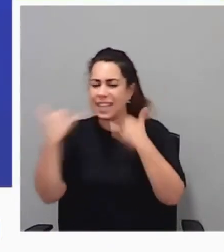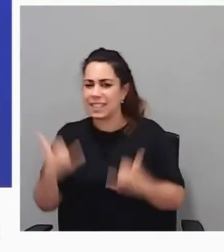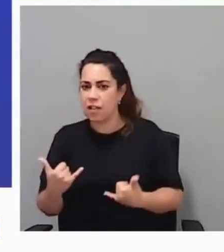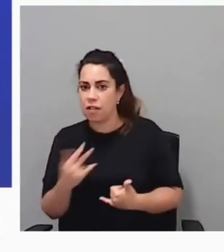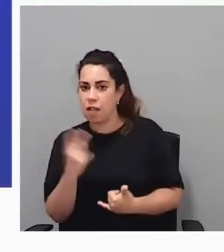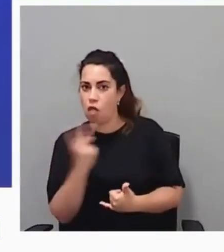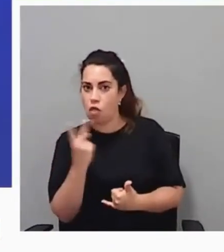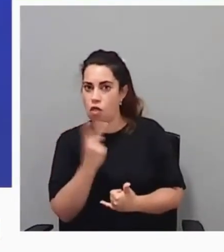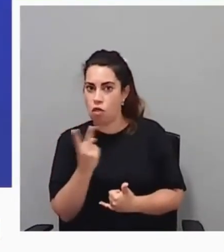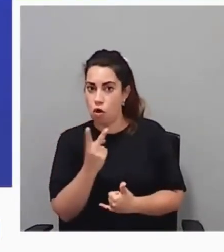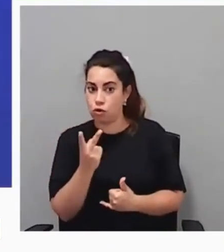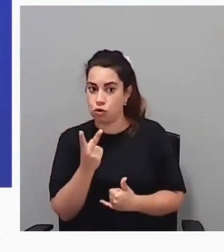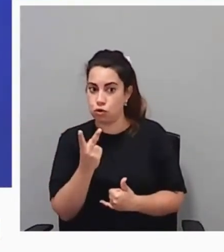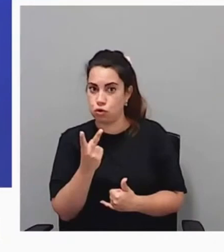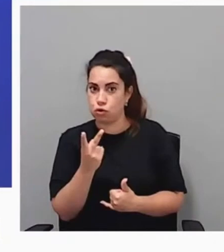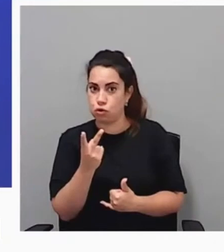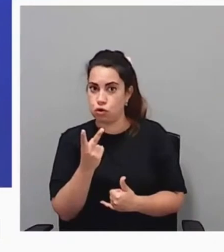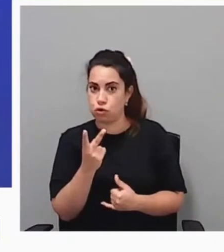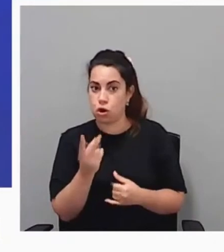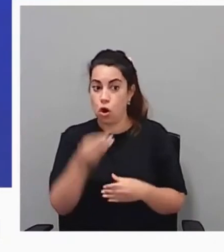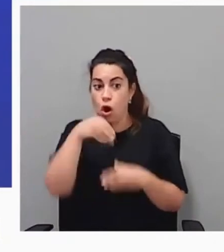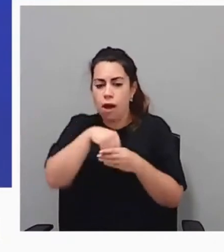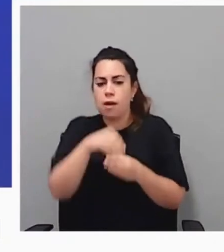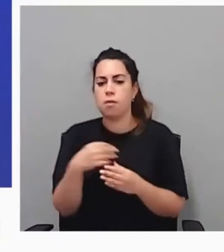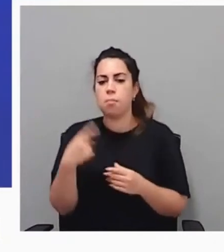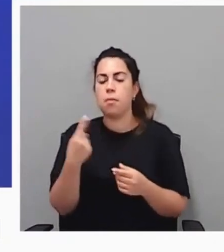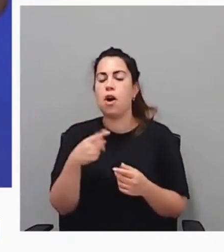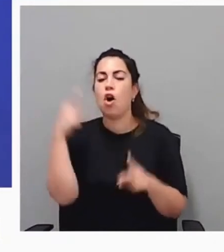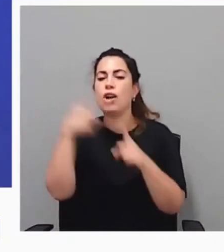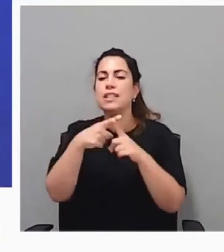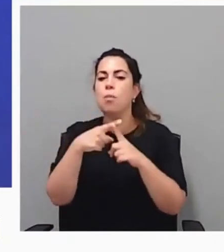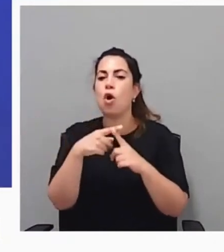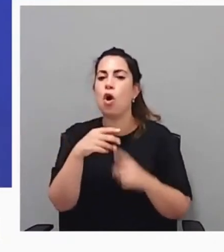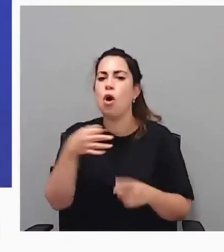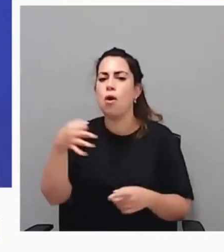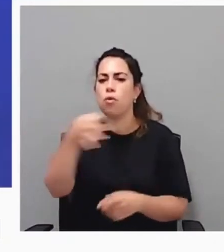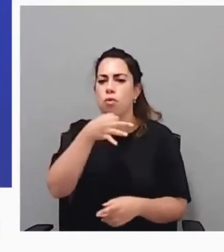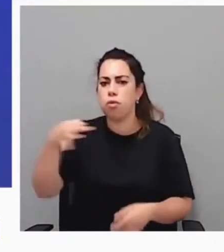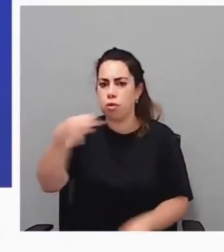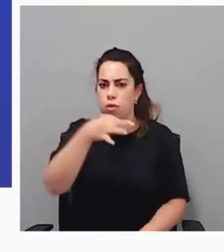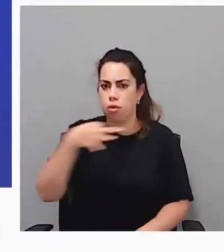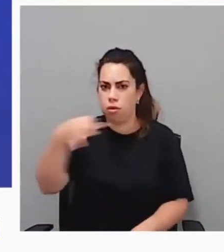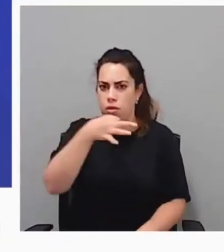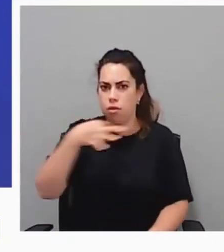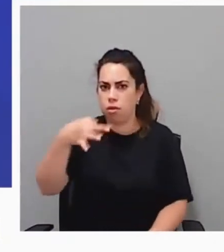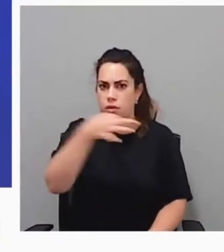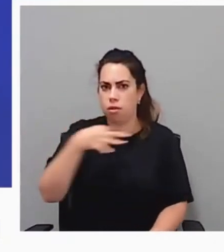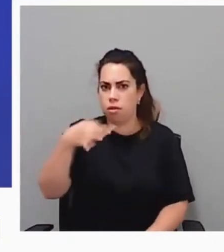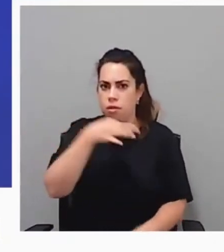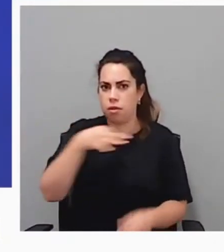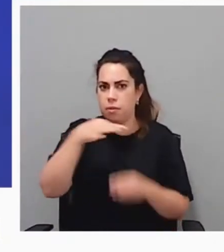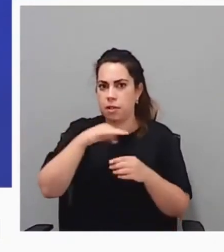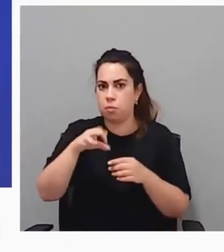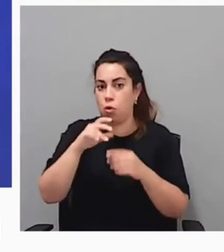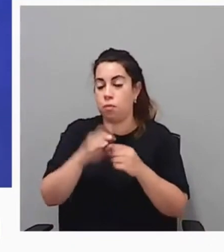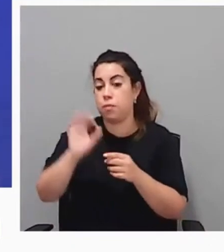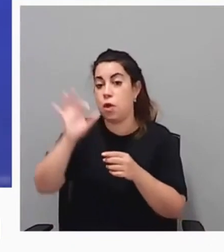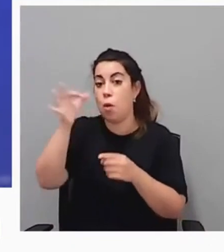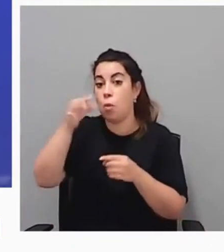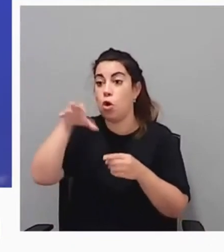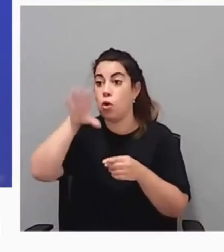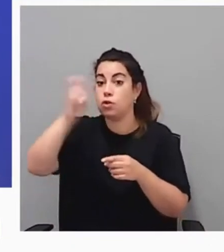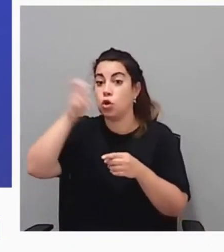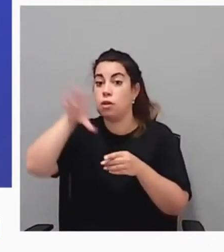en la célula para rotar y así agarrar moléculas, doblarlas y catalizar